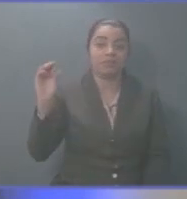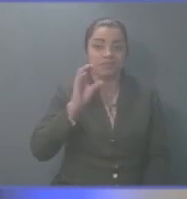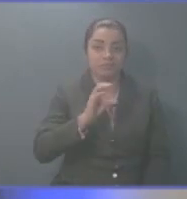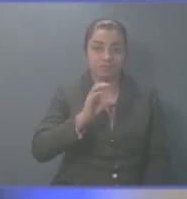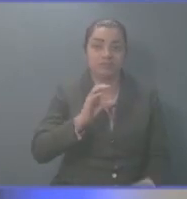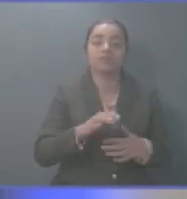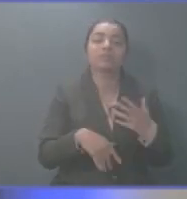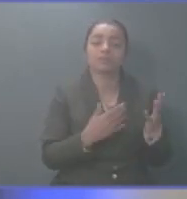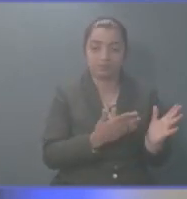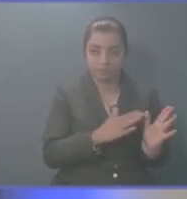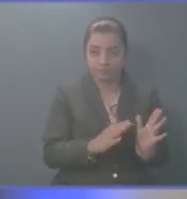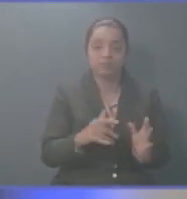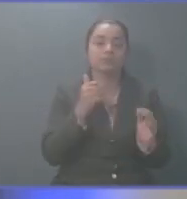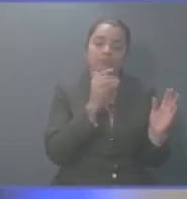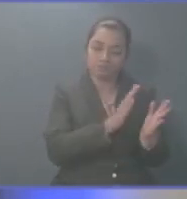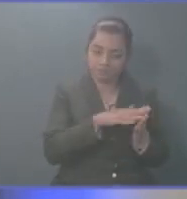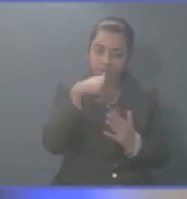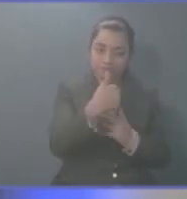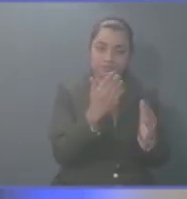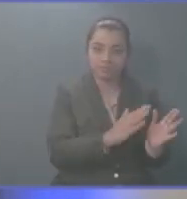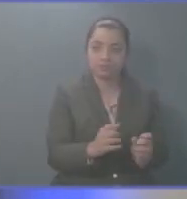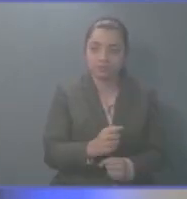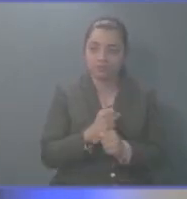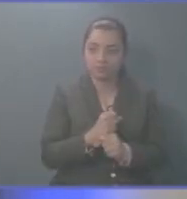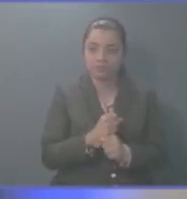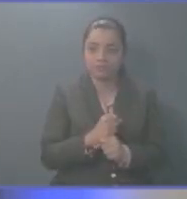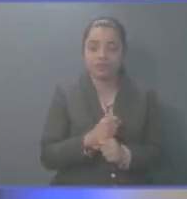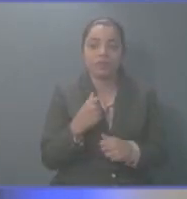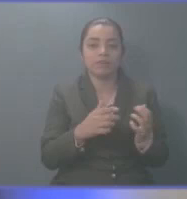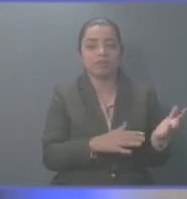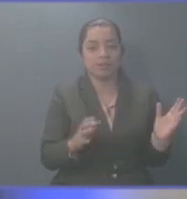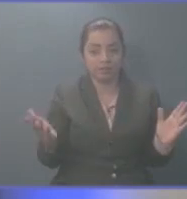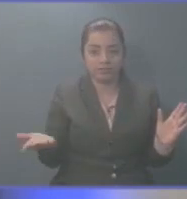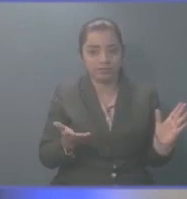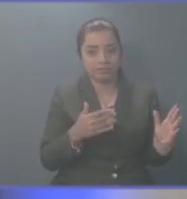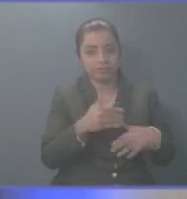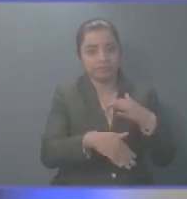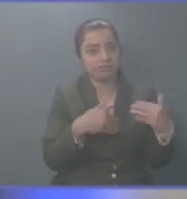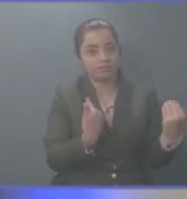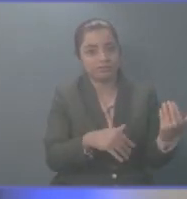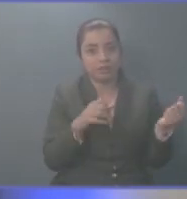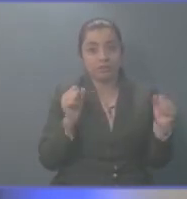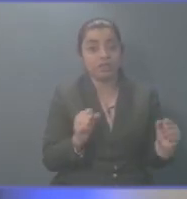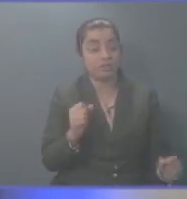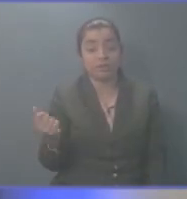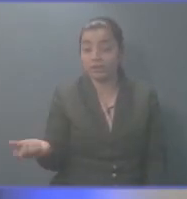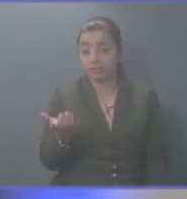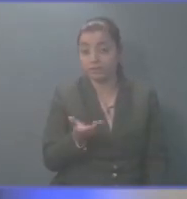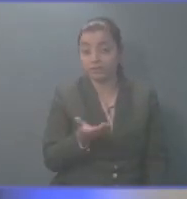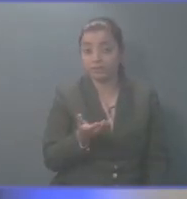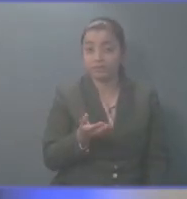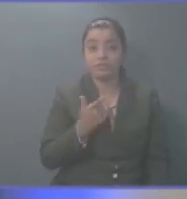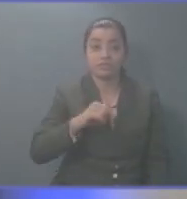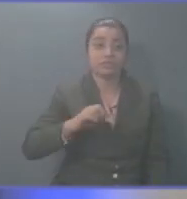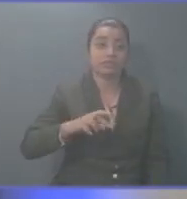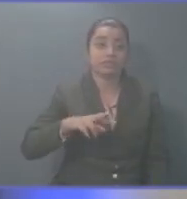Uno, que nos presente el plan de seguridad, que incluye las 7 fases del Plan Control Territorial, dijo que lo iba a presentar.